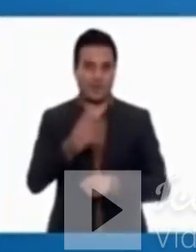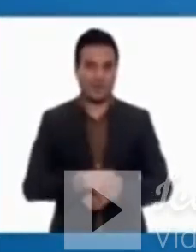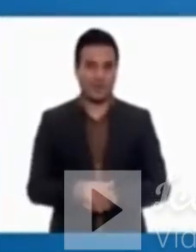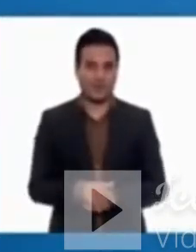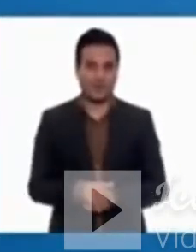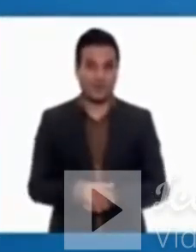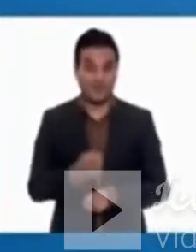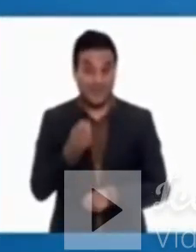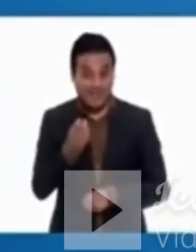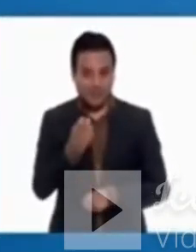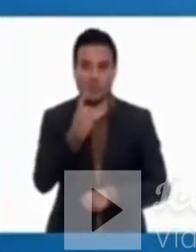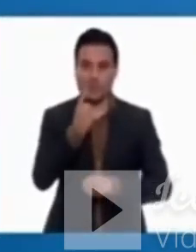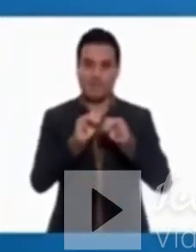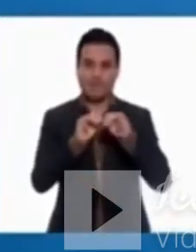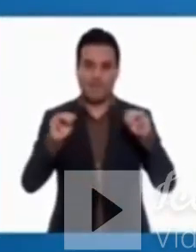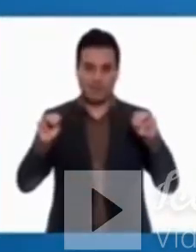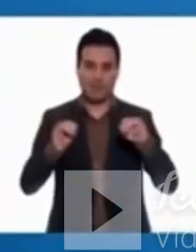sería